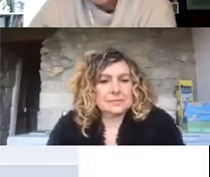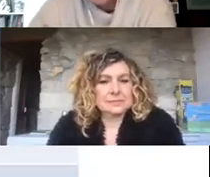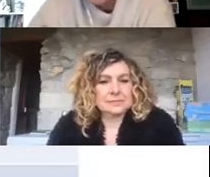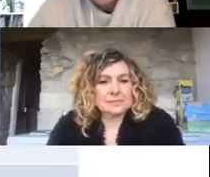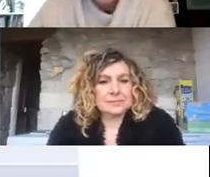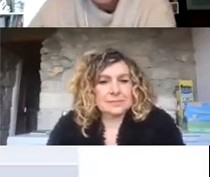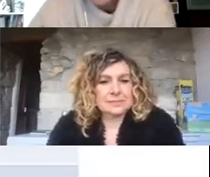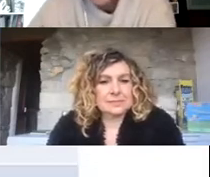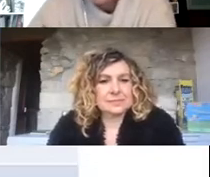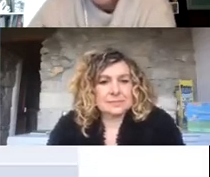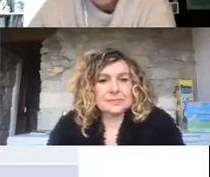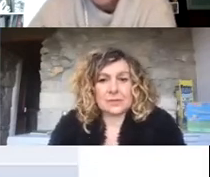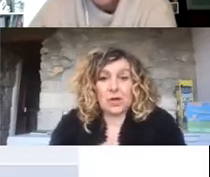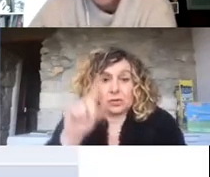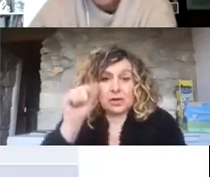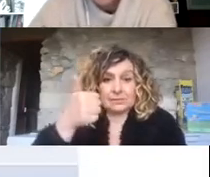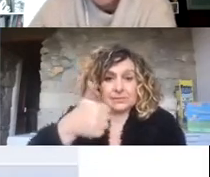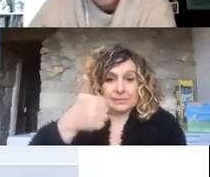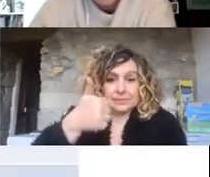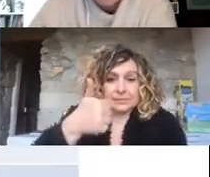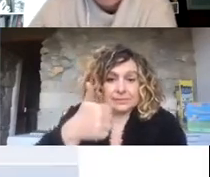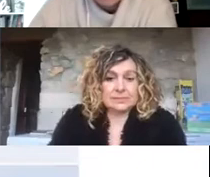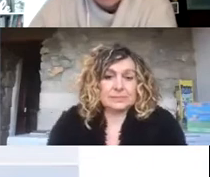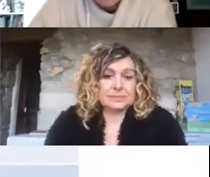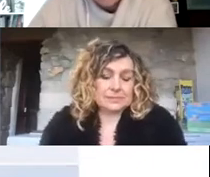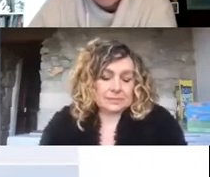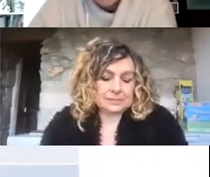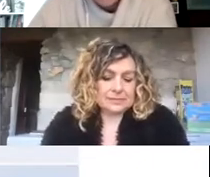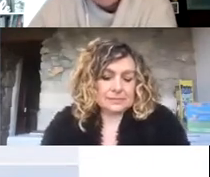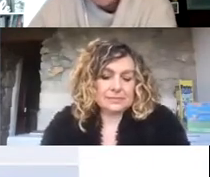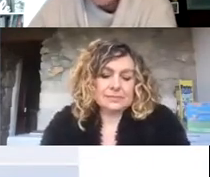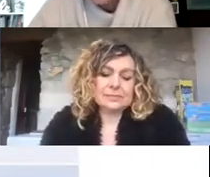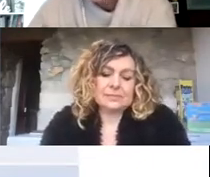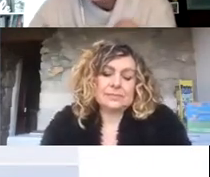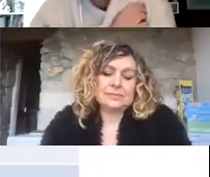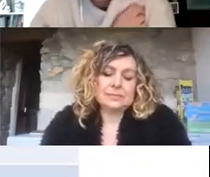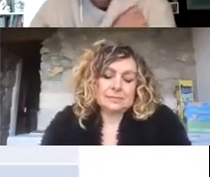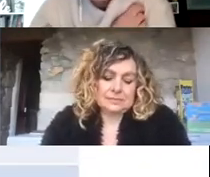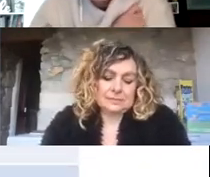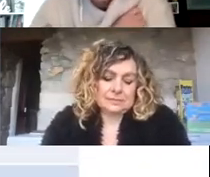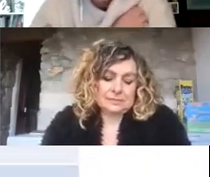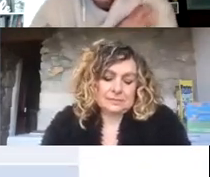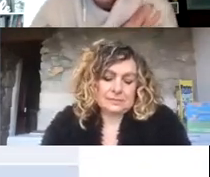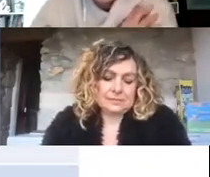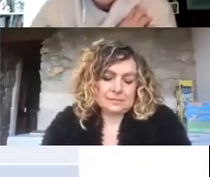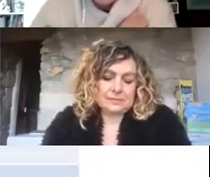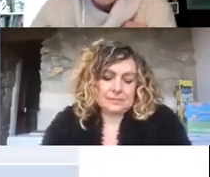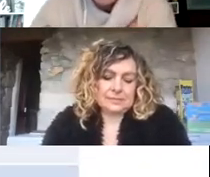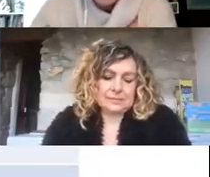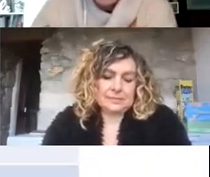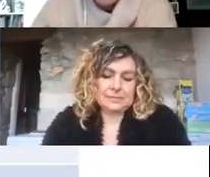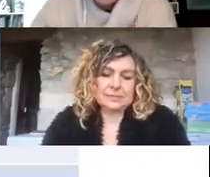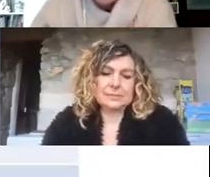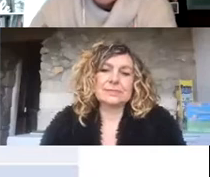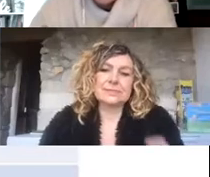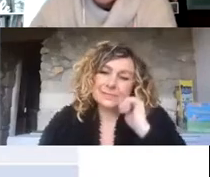comentar. se ve correcto, Berta. puede ser. Perfecto, vale. Entonces, con todo lo que hemos hablado, con todo lo que ha dicho